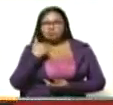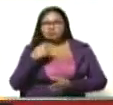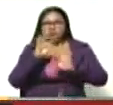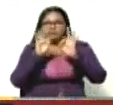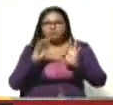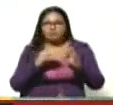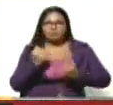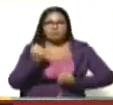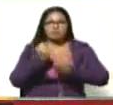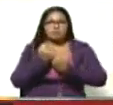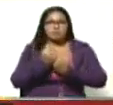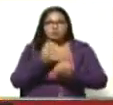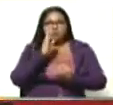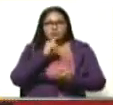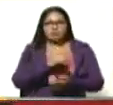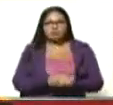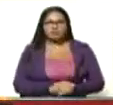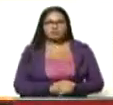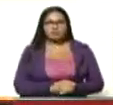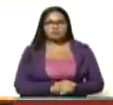and de